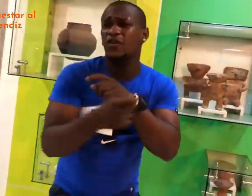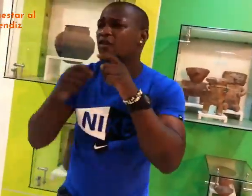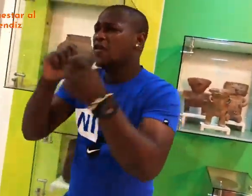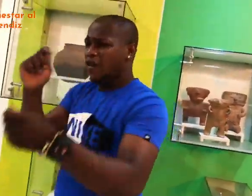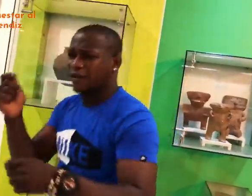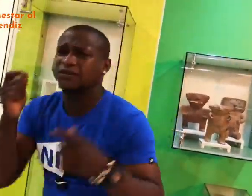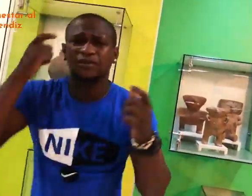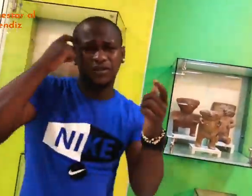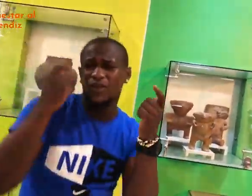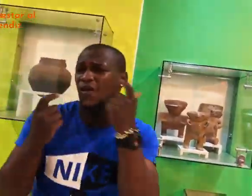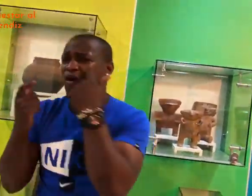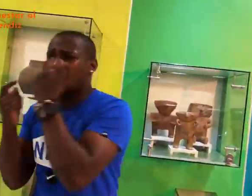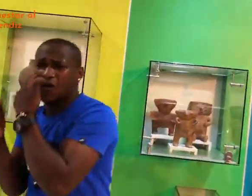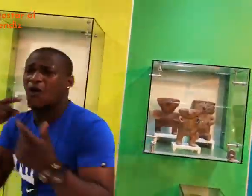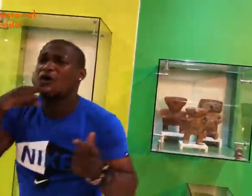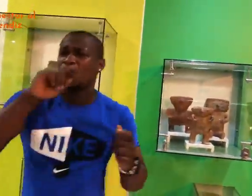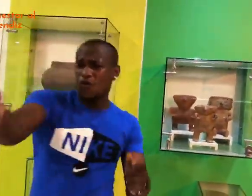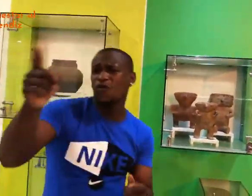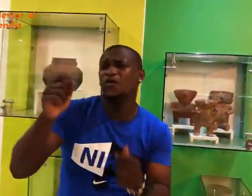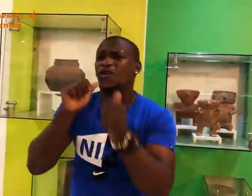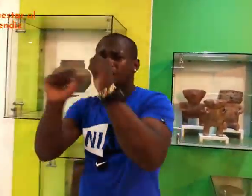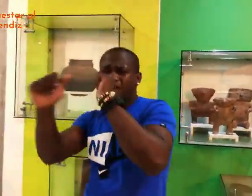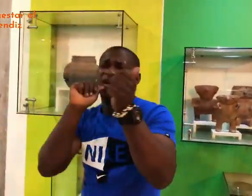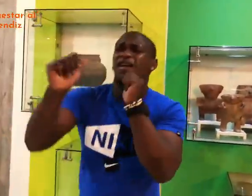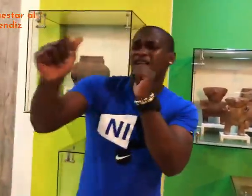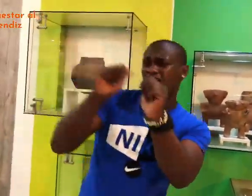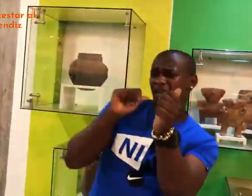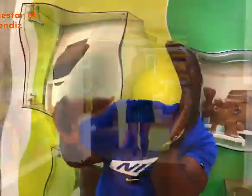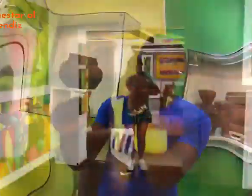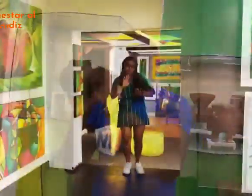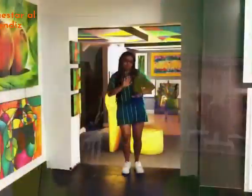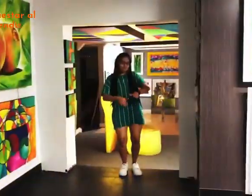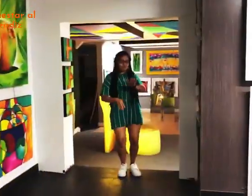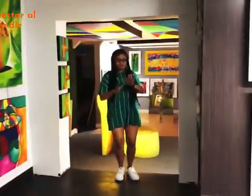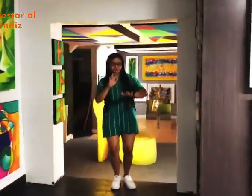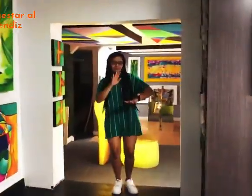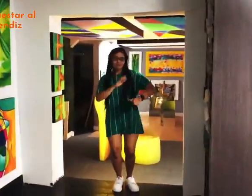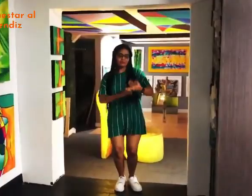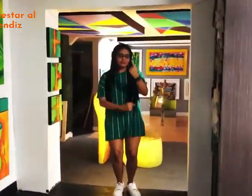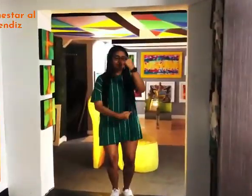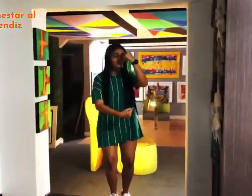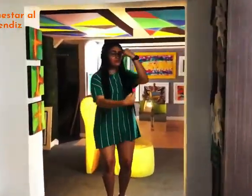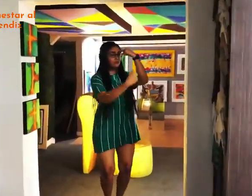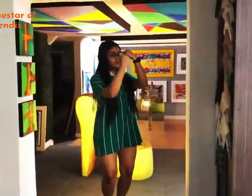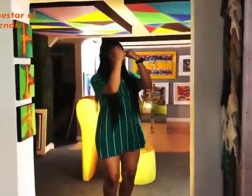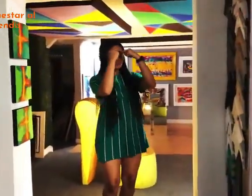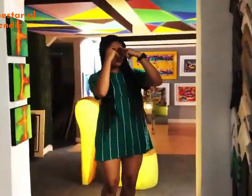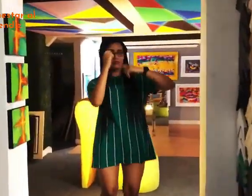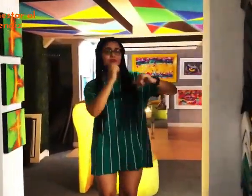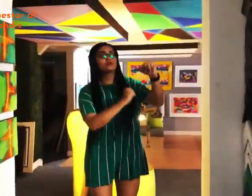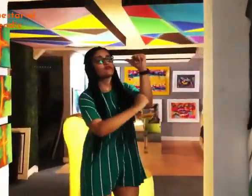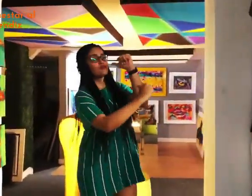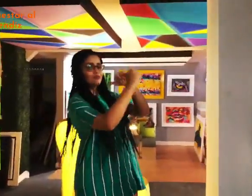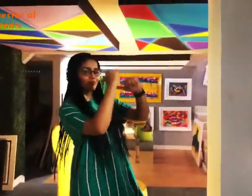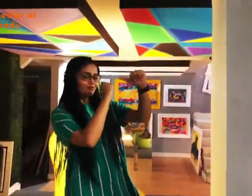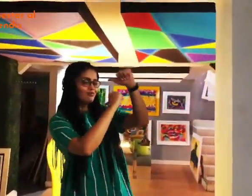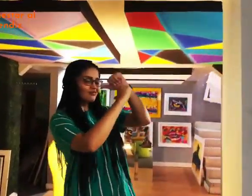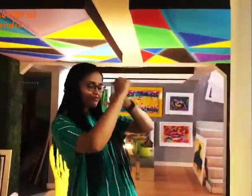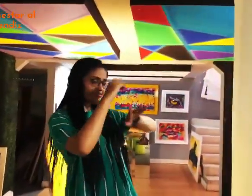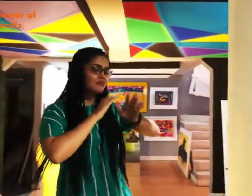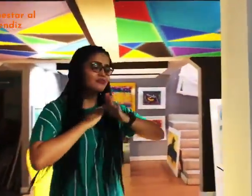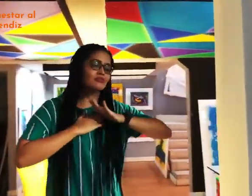Yo contigo fui lo que nunca fui. Los ojitos rojos son por llorarte y no por el whisky. A veces tomo por olvidarte, porque sinceramente